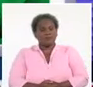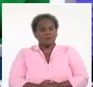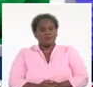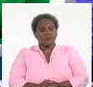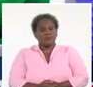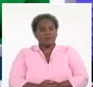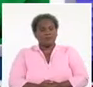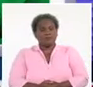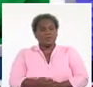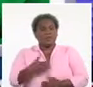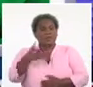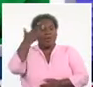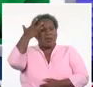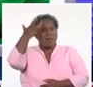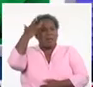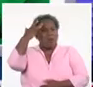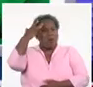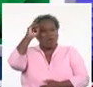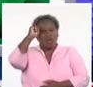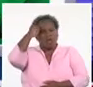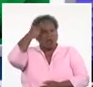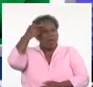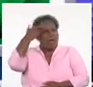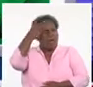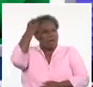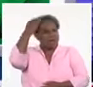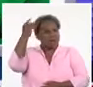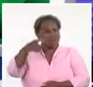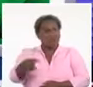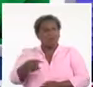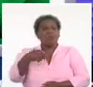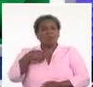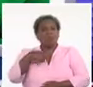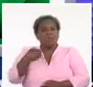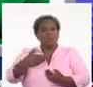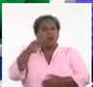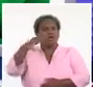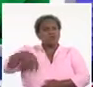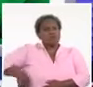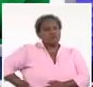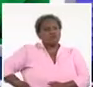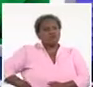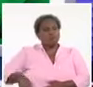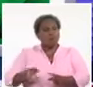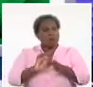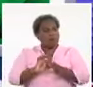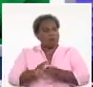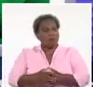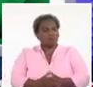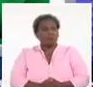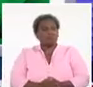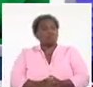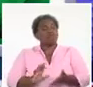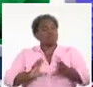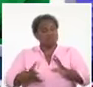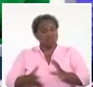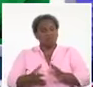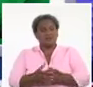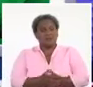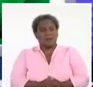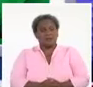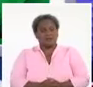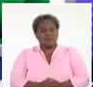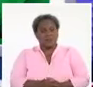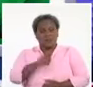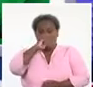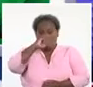una demencia senil y una insuficiencia renal crónica. Realmente muy complejo, no solo por la edad,